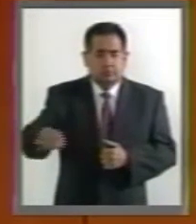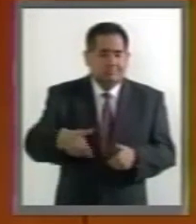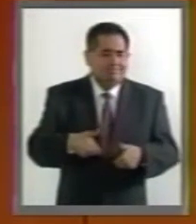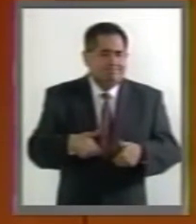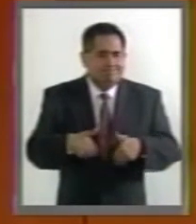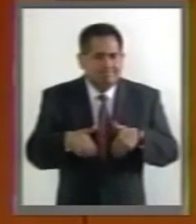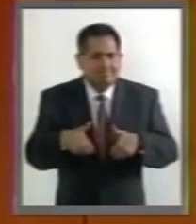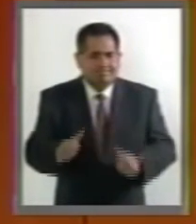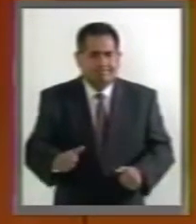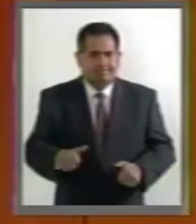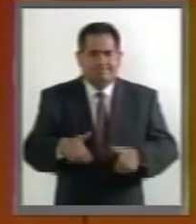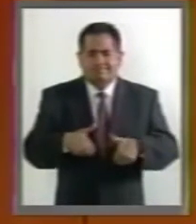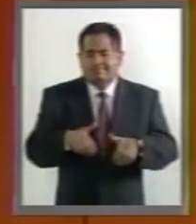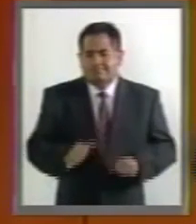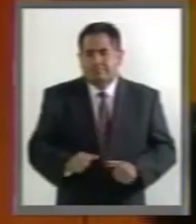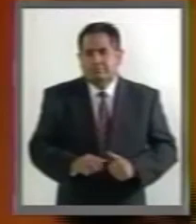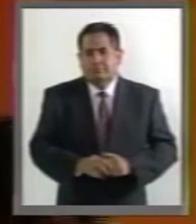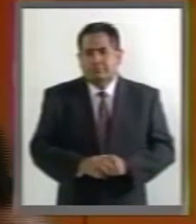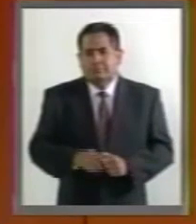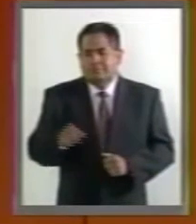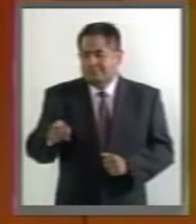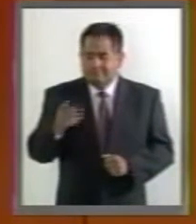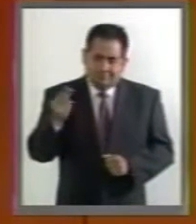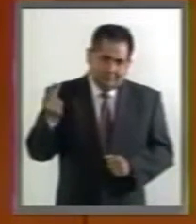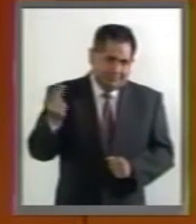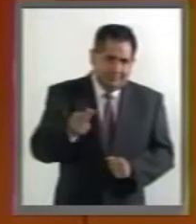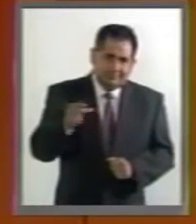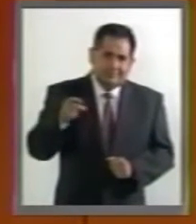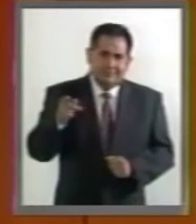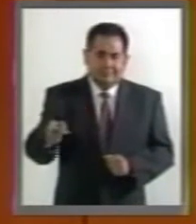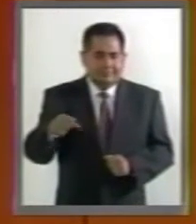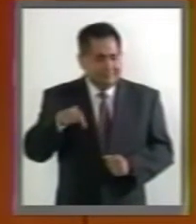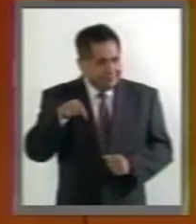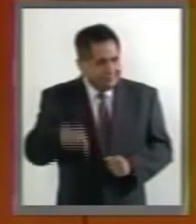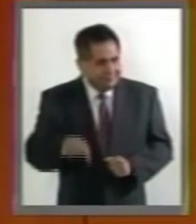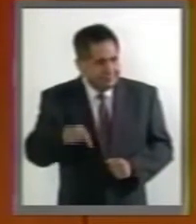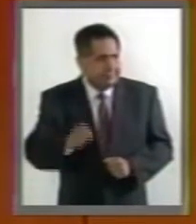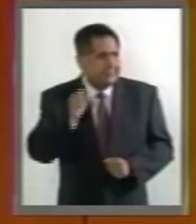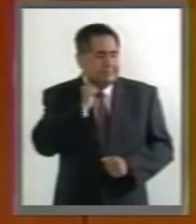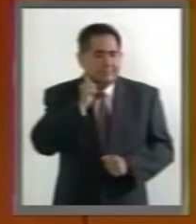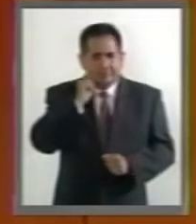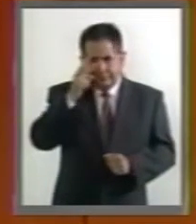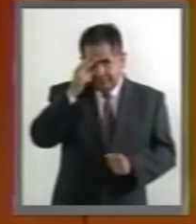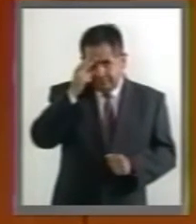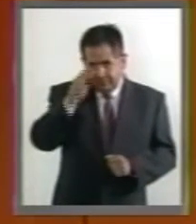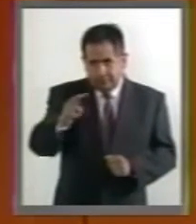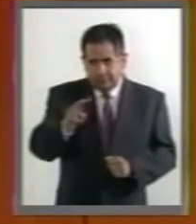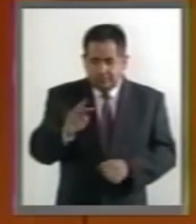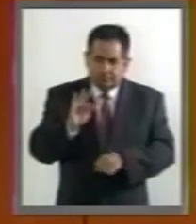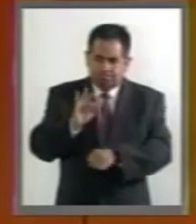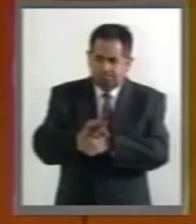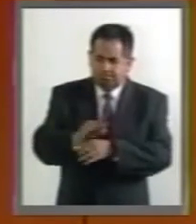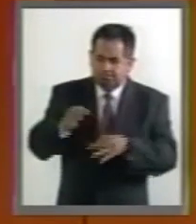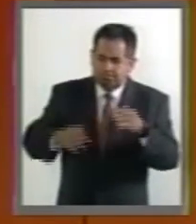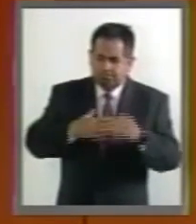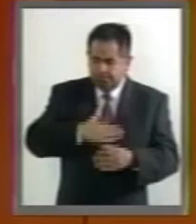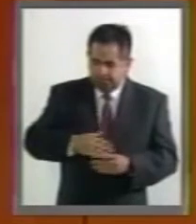hambre y requiere que este Senado de la República le haga